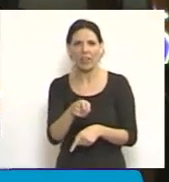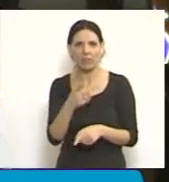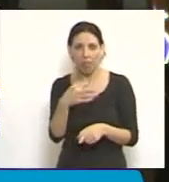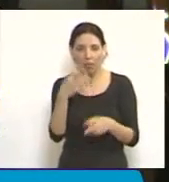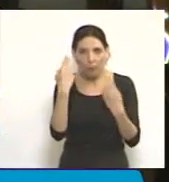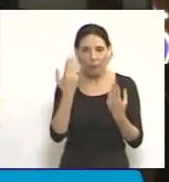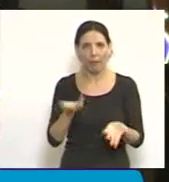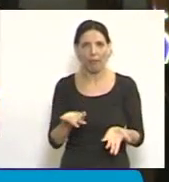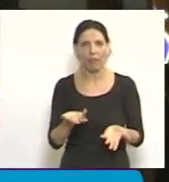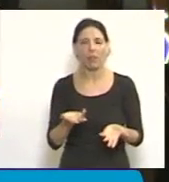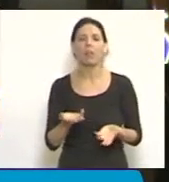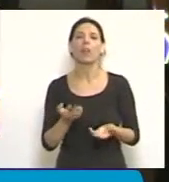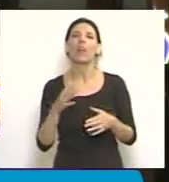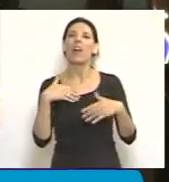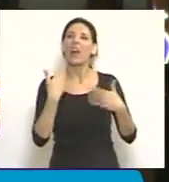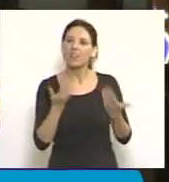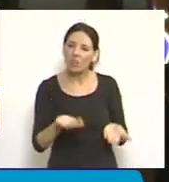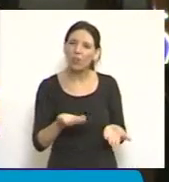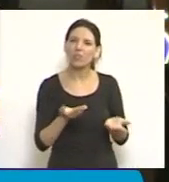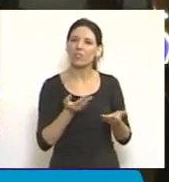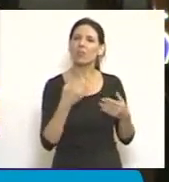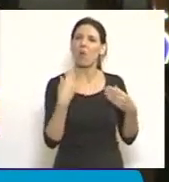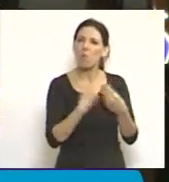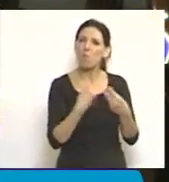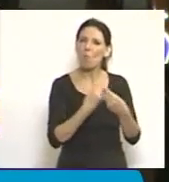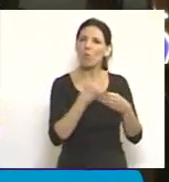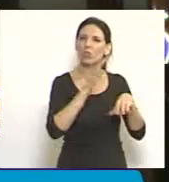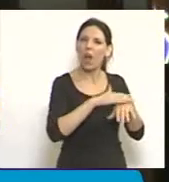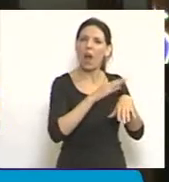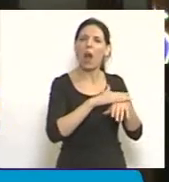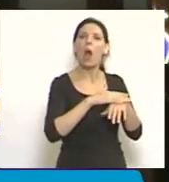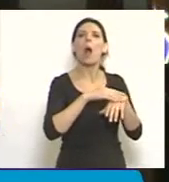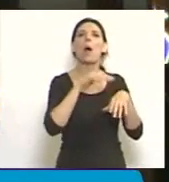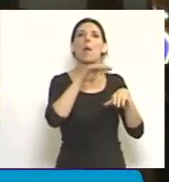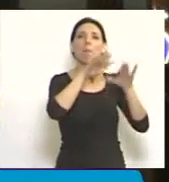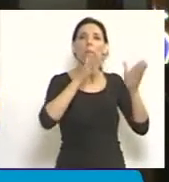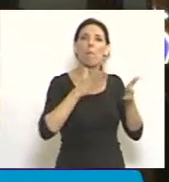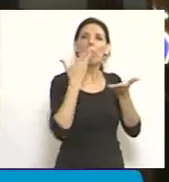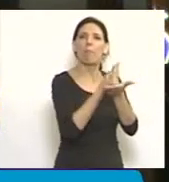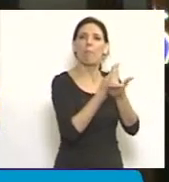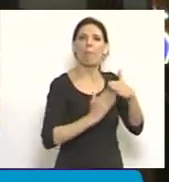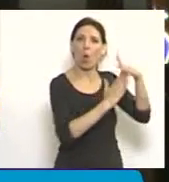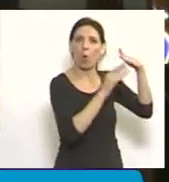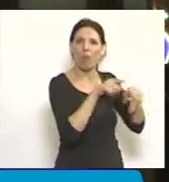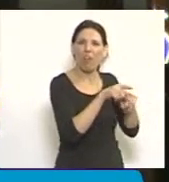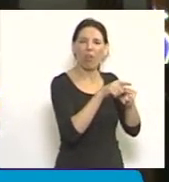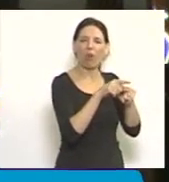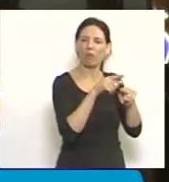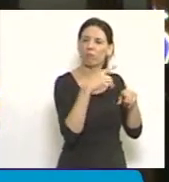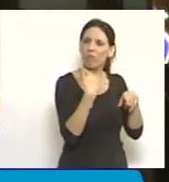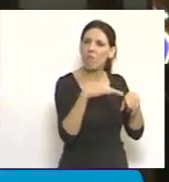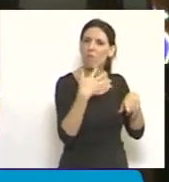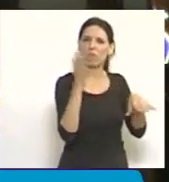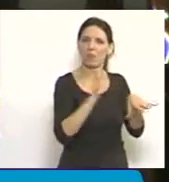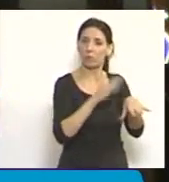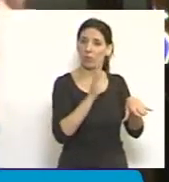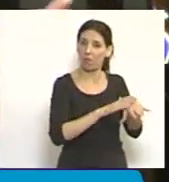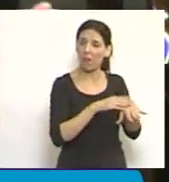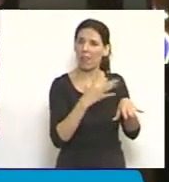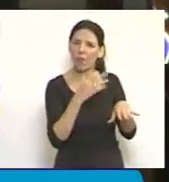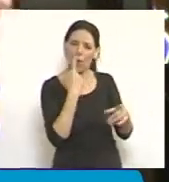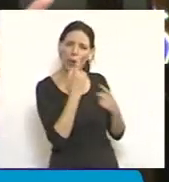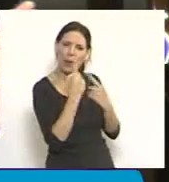no solo se las puede impartir el Procurador General, sino también cualquier otro funcionario de mayor jerarquía de la